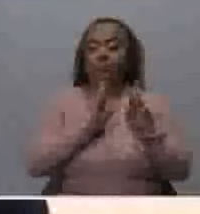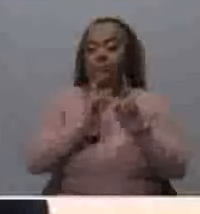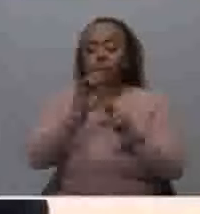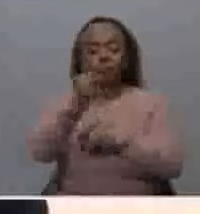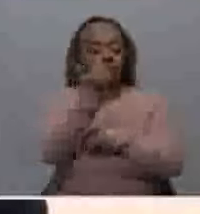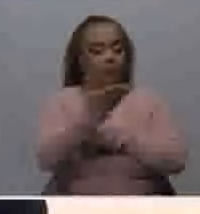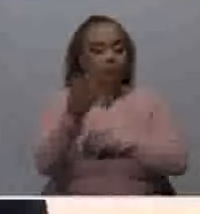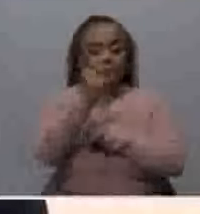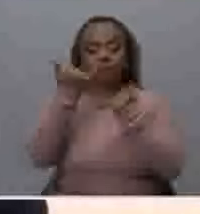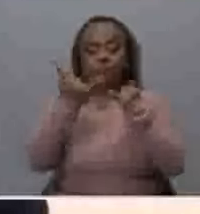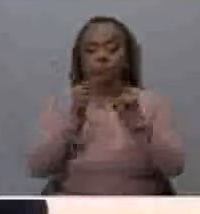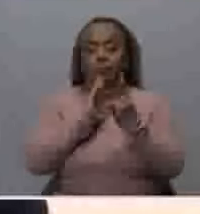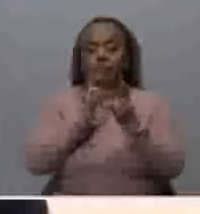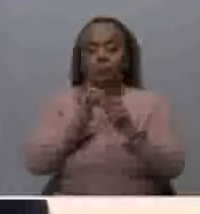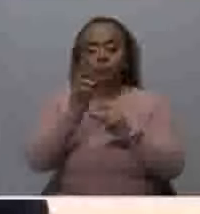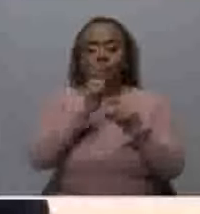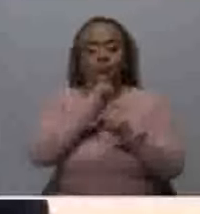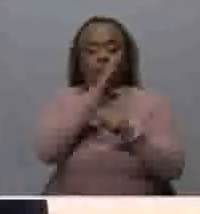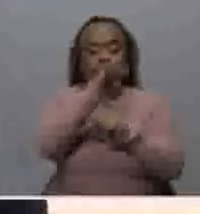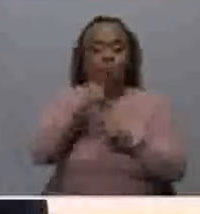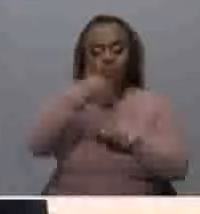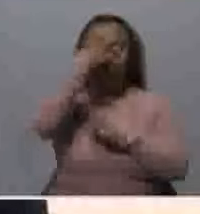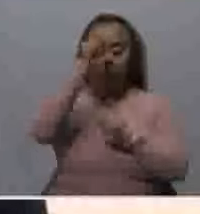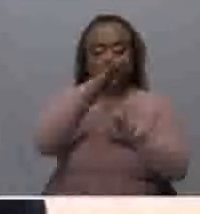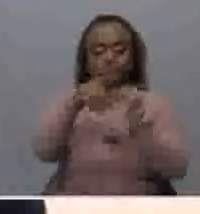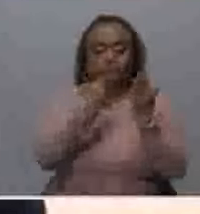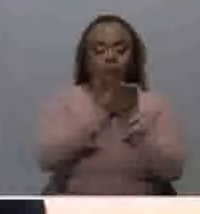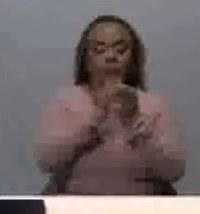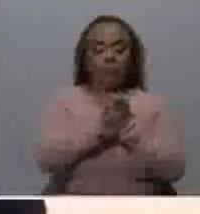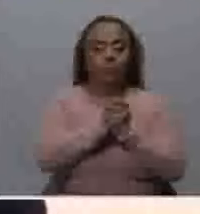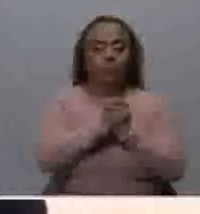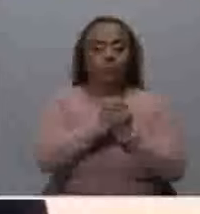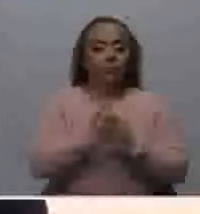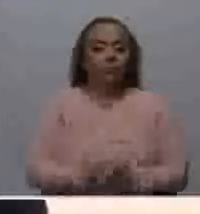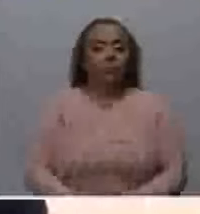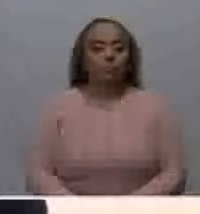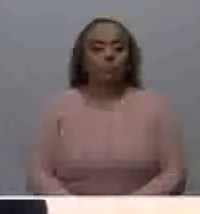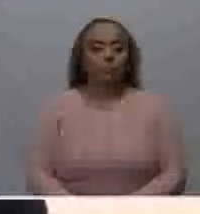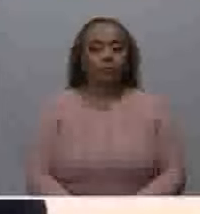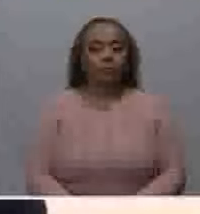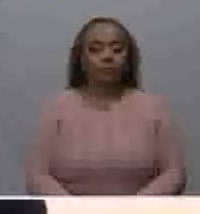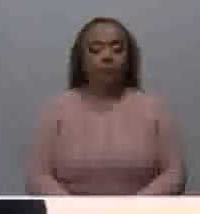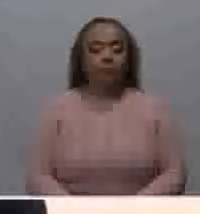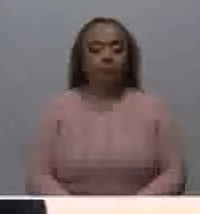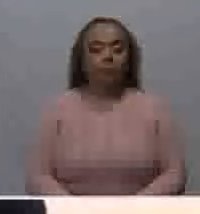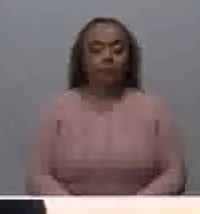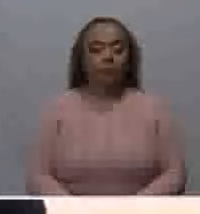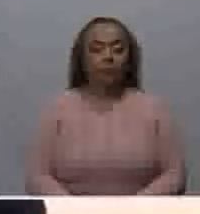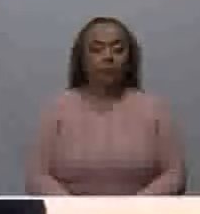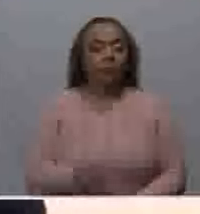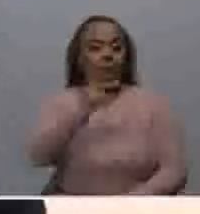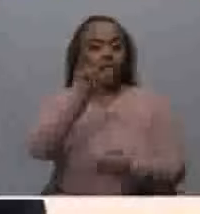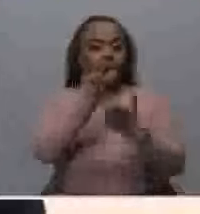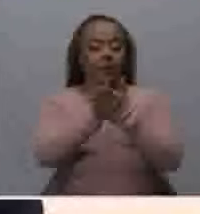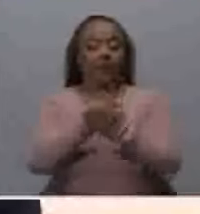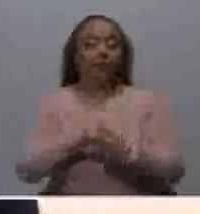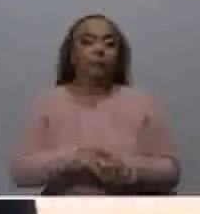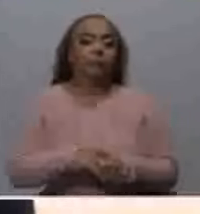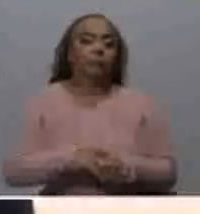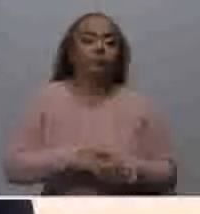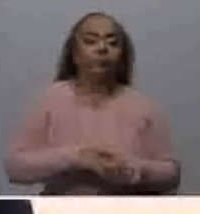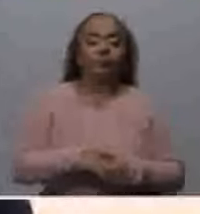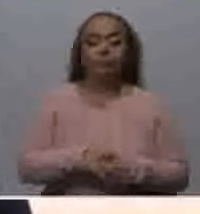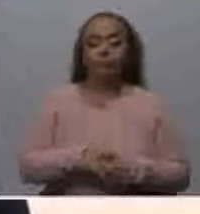cosa, y ya lo del marcador es muy difícil, para mi gusto, yo creo que todos lo sabemos. Que ahí es donde yo insistía mucho en que